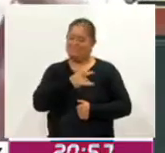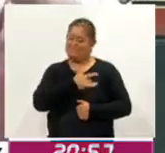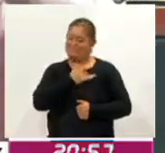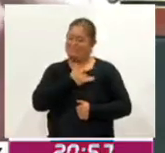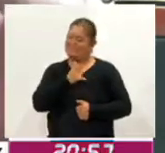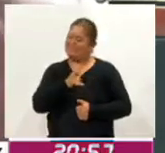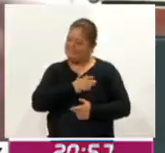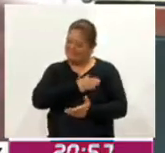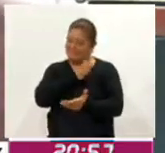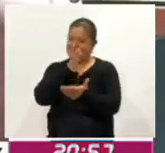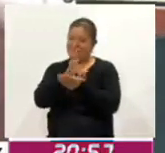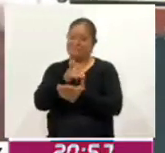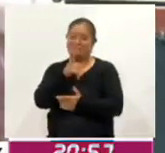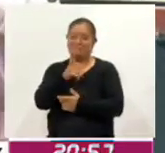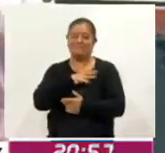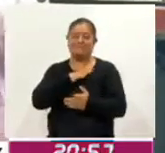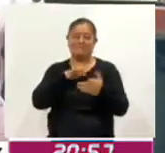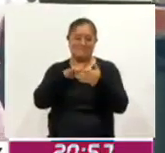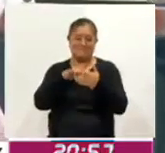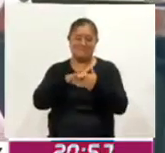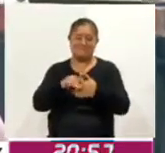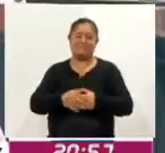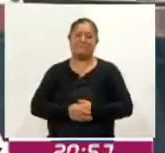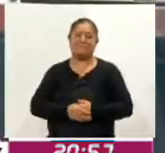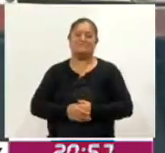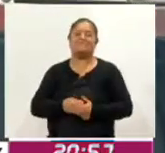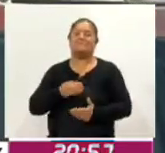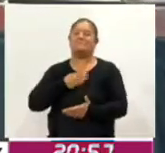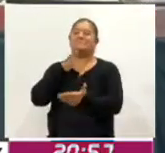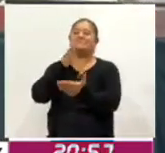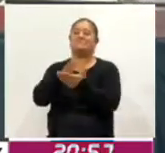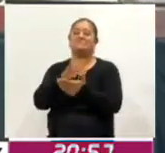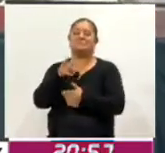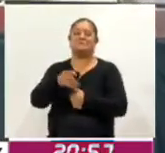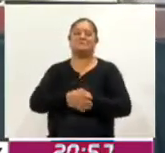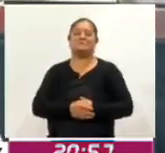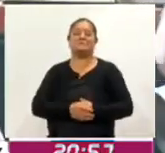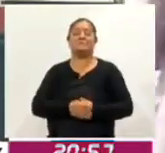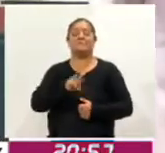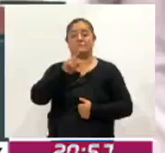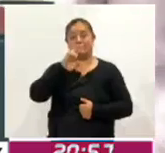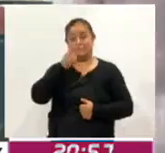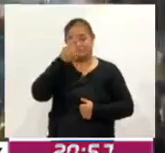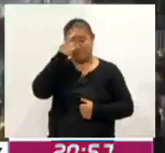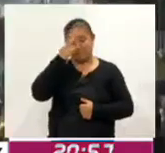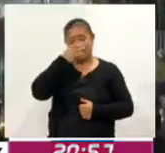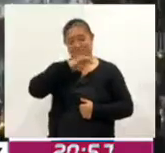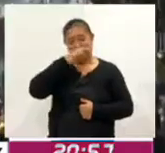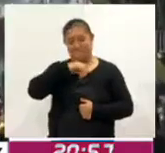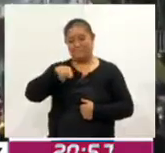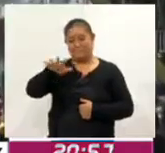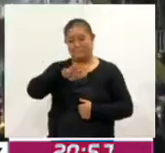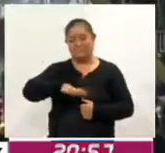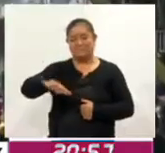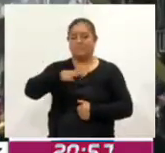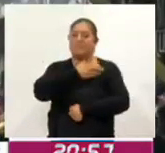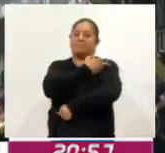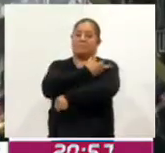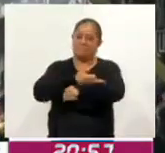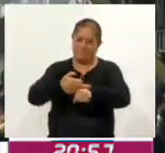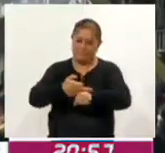están cerca, se animen a asistir a este gran festejo. Recuerden que es un festejo completamente